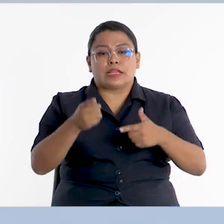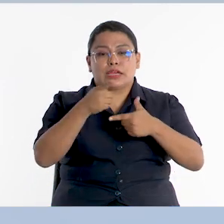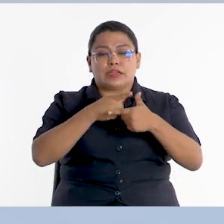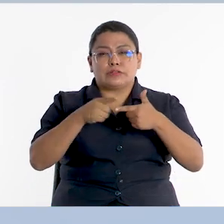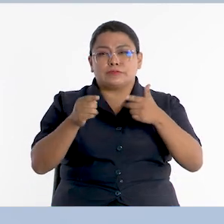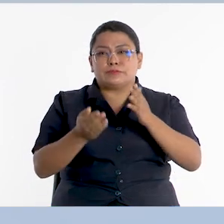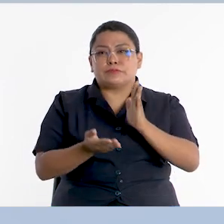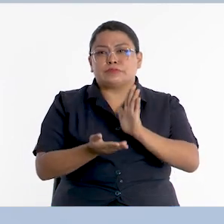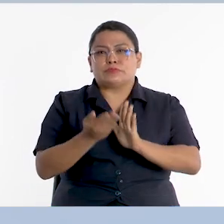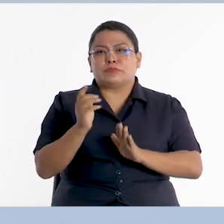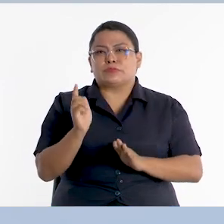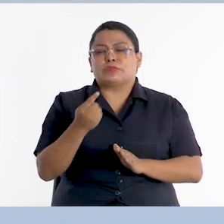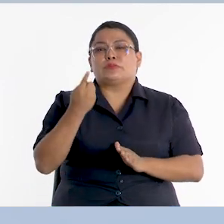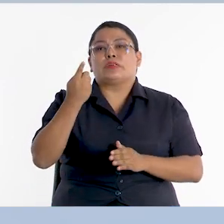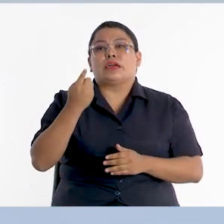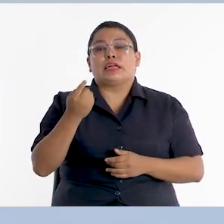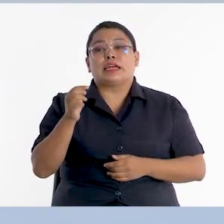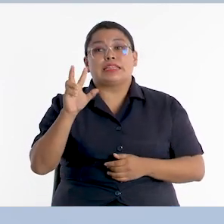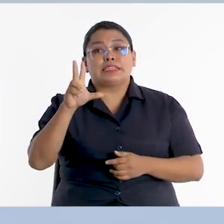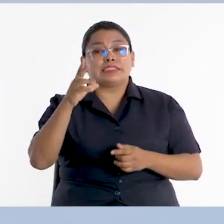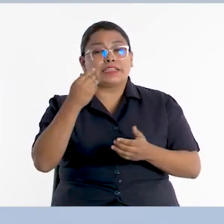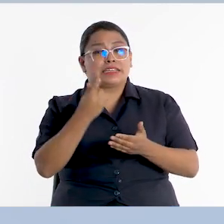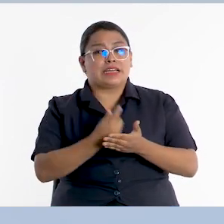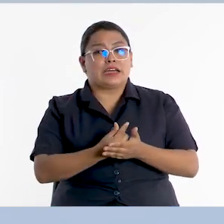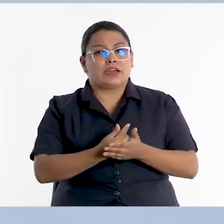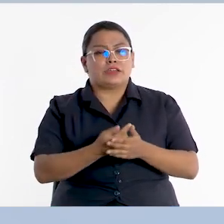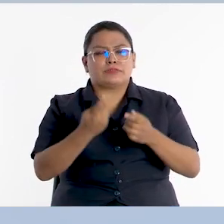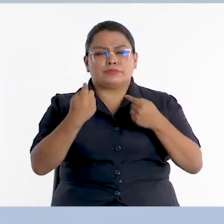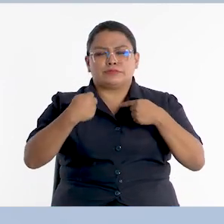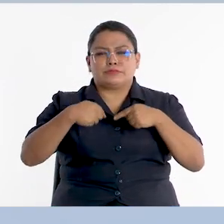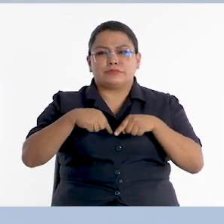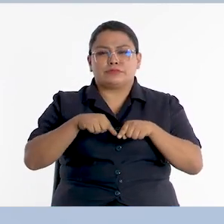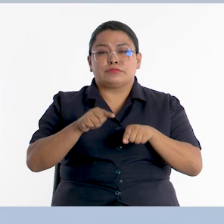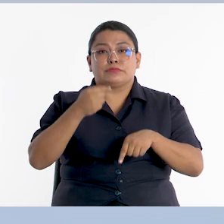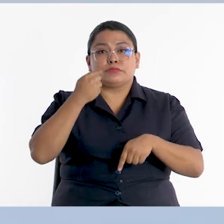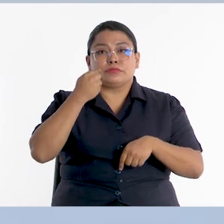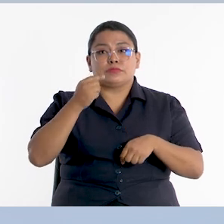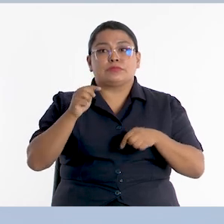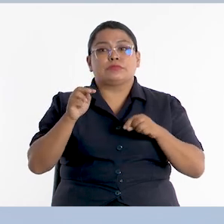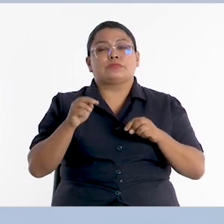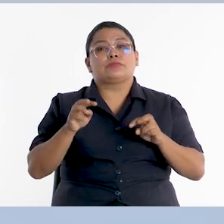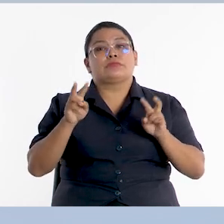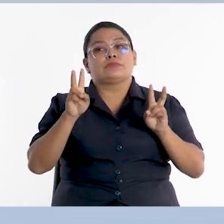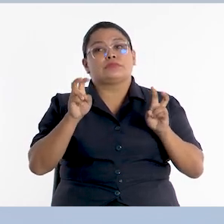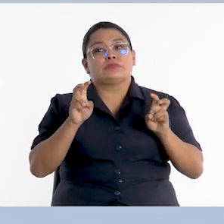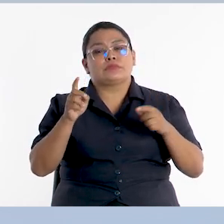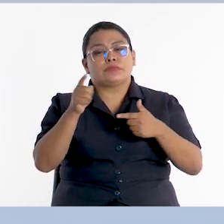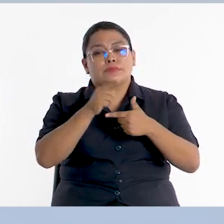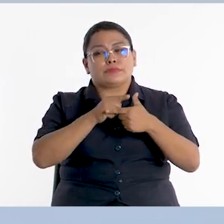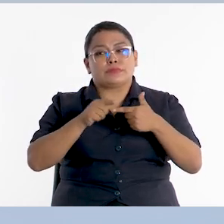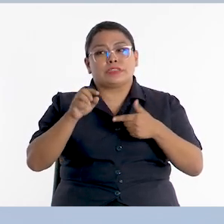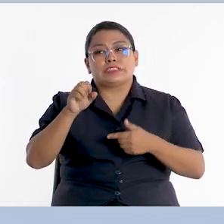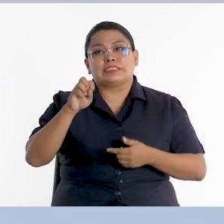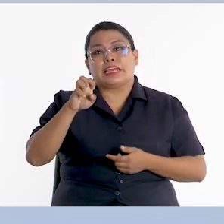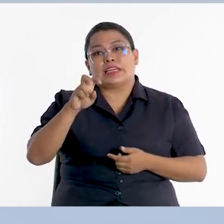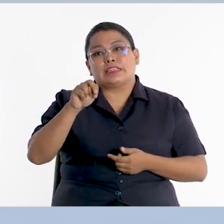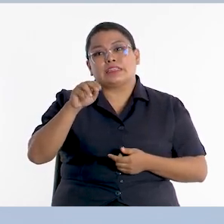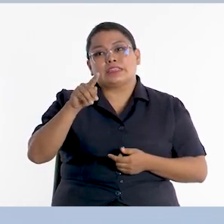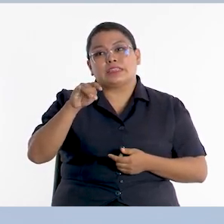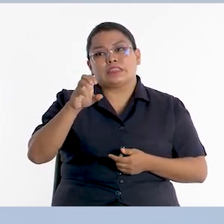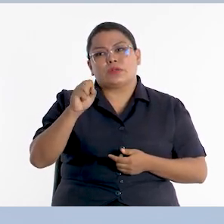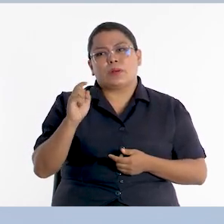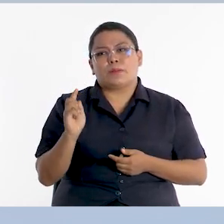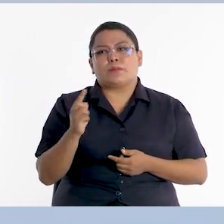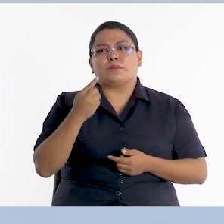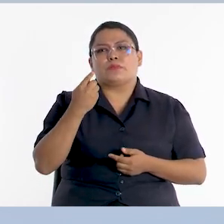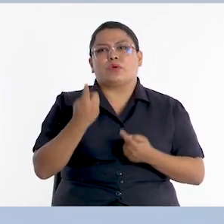La división se desarrolla por primera vez en tercer grado. A continuación te hablaré sobre los sentidos de la división.